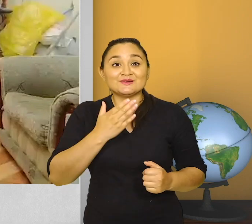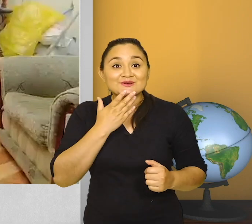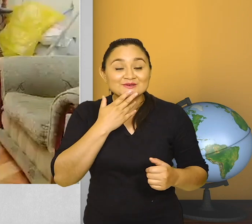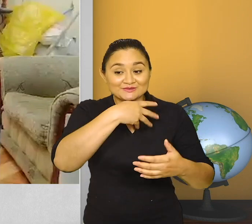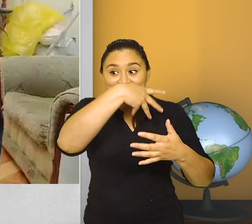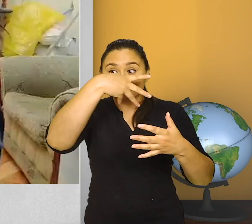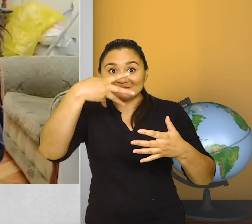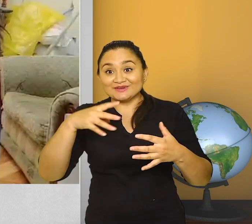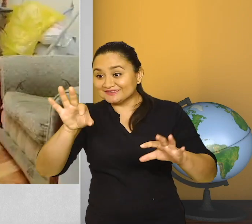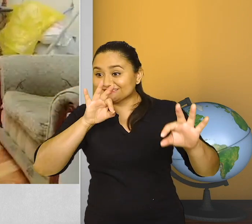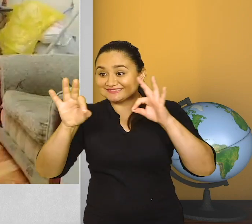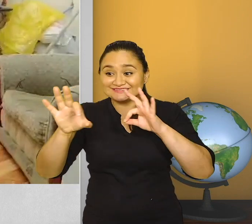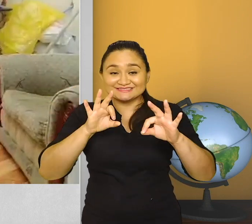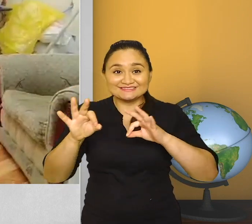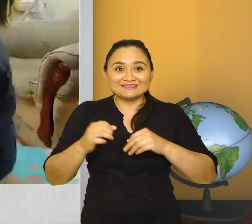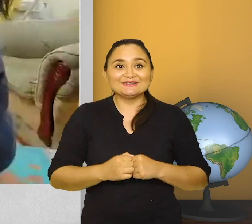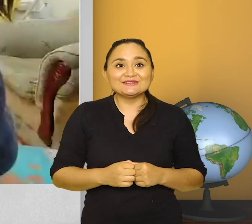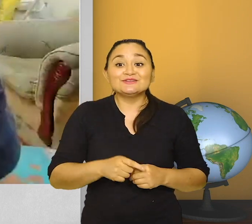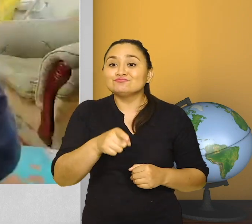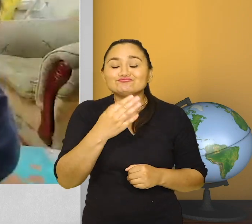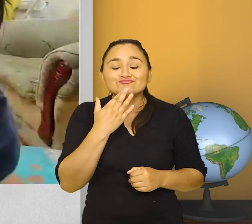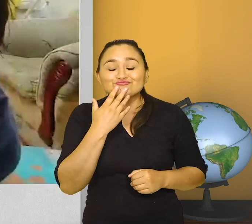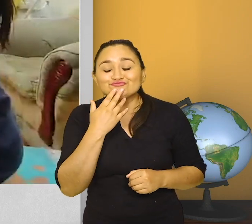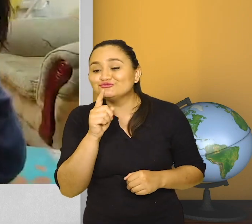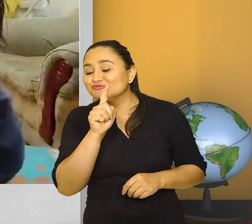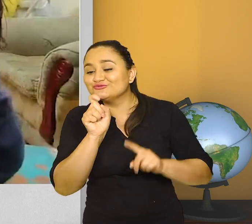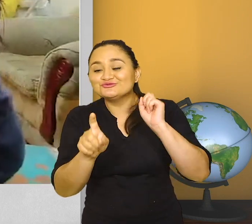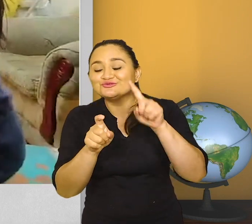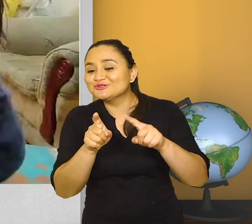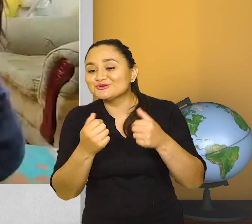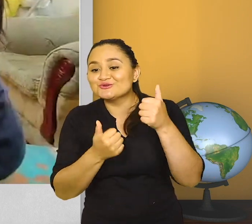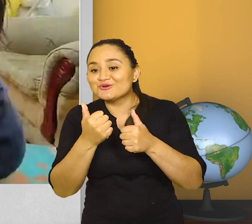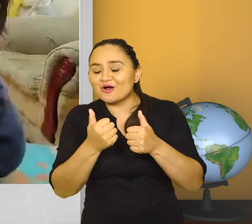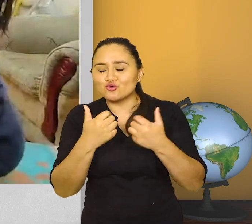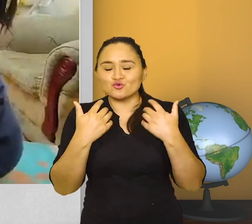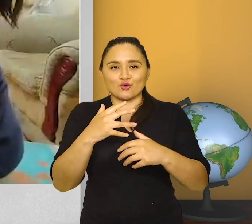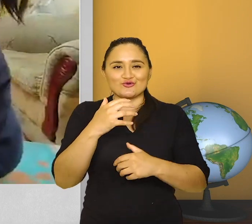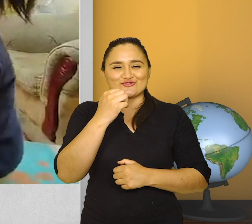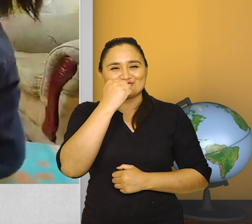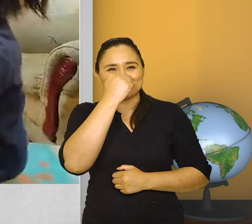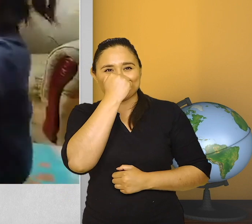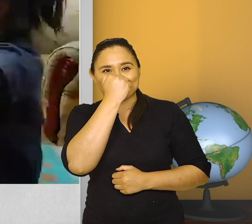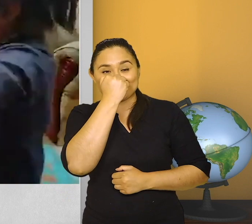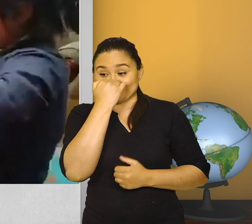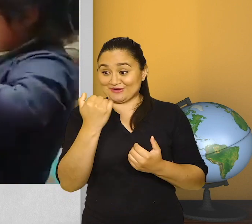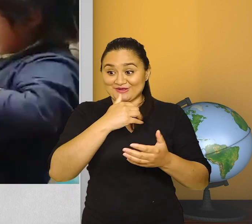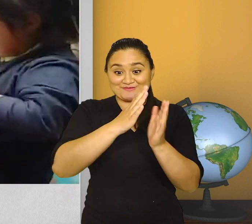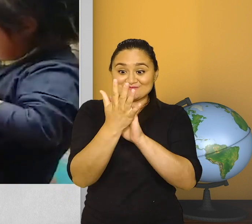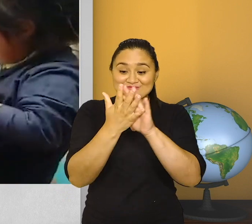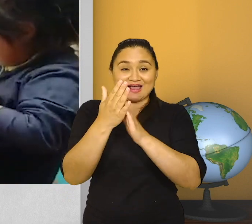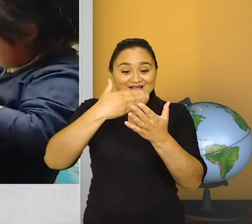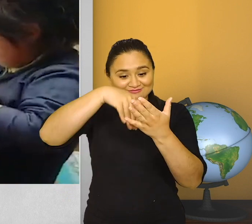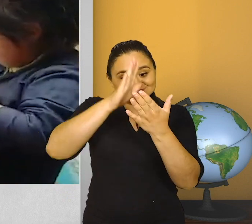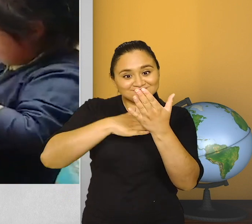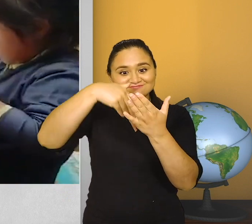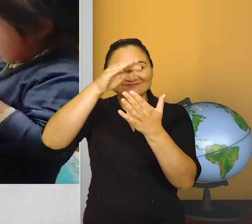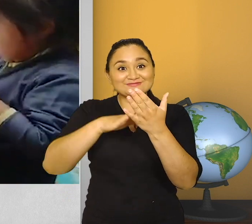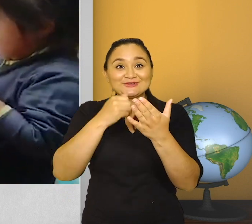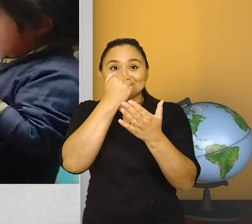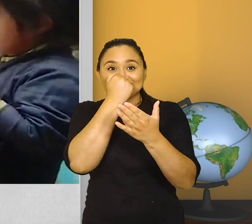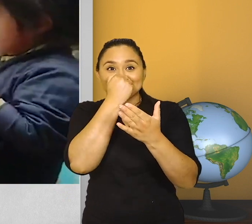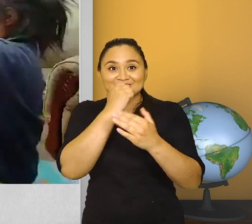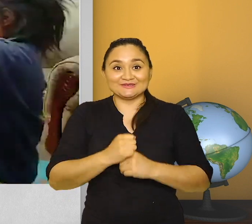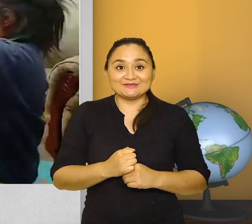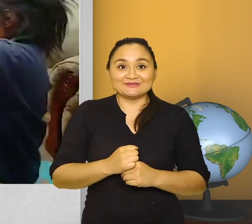¡Ay, pintura! ¡Me queda este! ¡Eso! ¿Qué color es? ¡Rojo! Vamos a pintarnos la